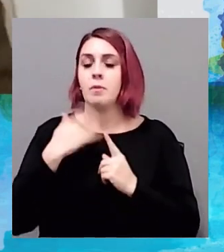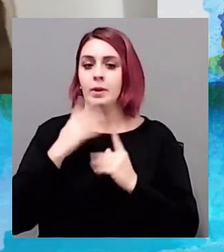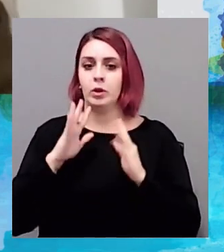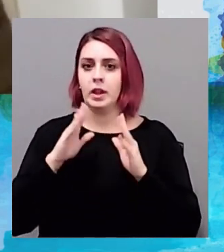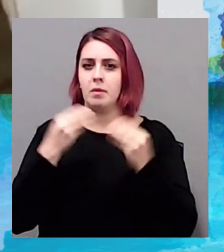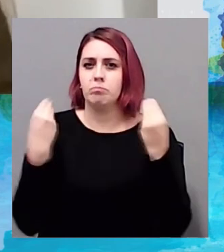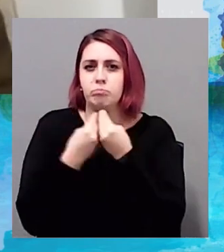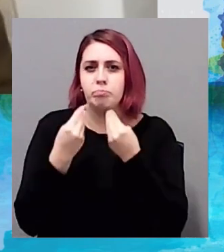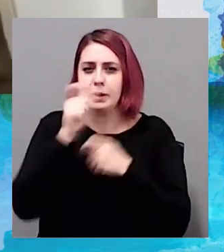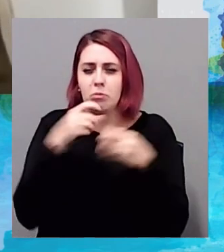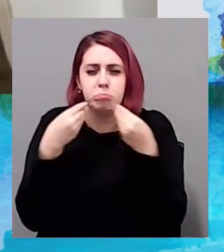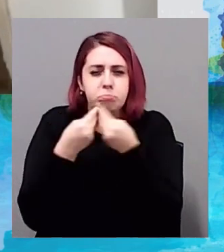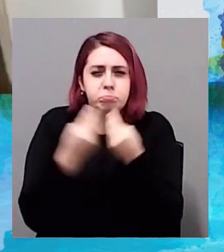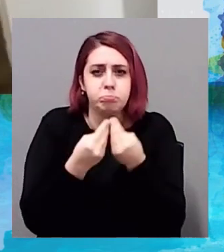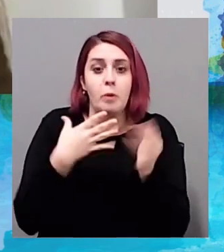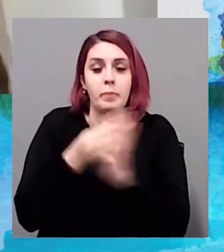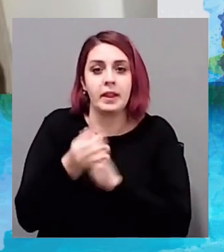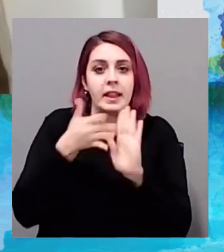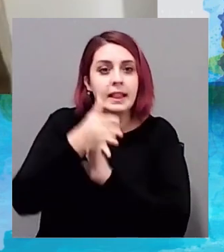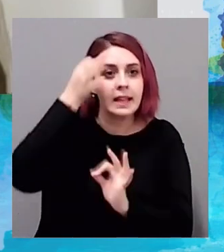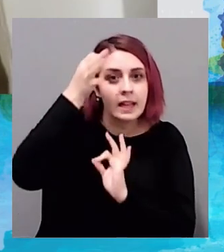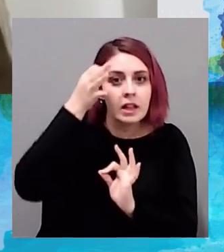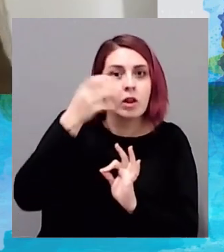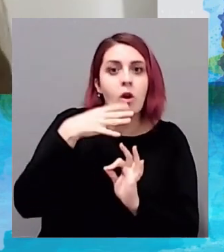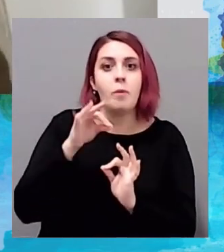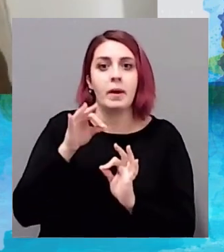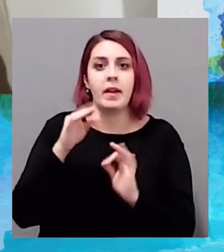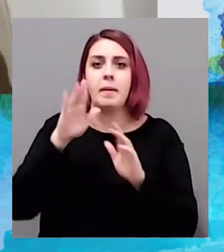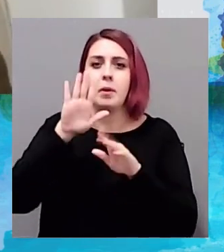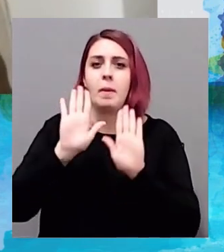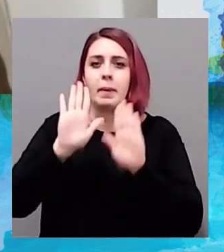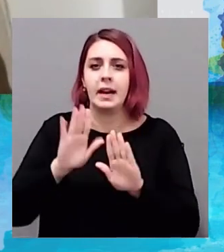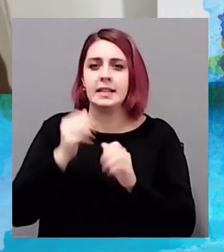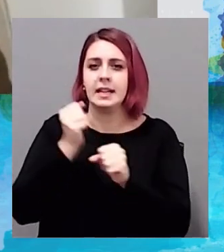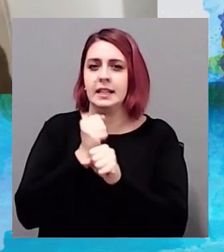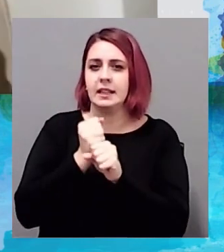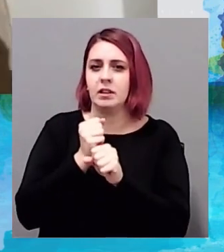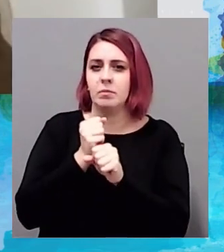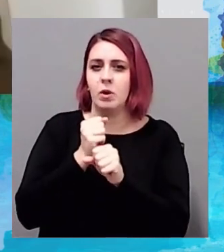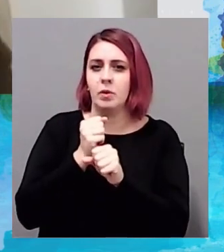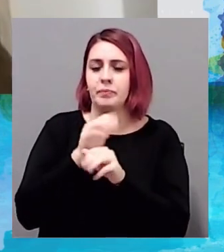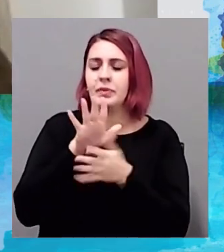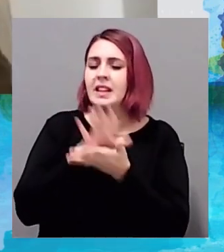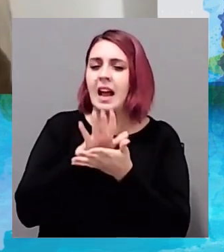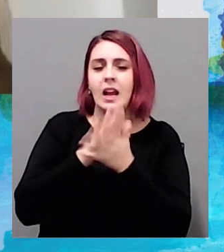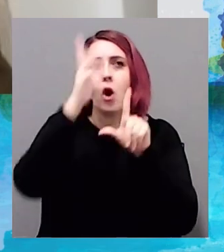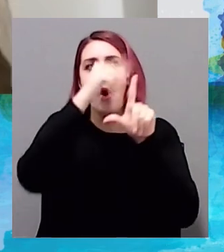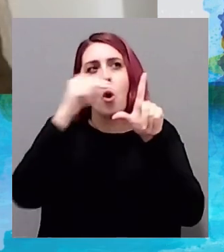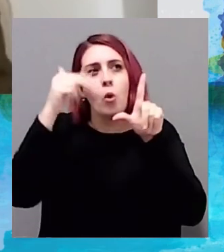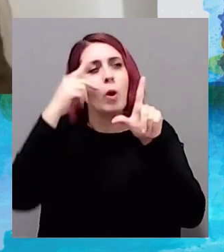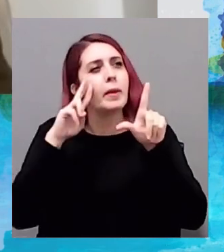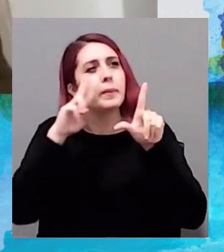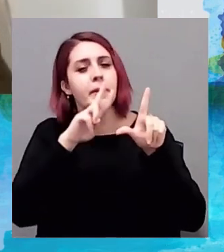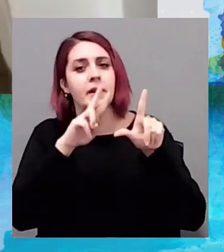pueden dificultar una descripción, pueden dificultar una exploración, pararse con tranquilidad delante de un cuadro. Hay diferentes capacidades,